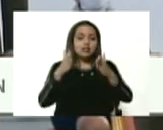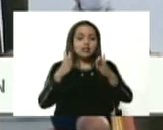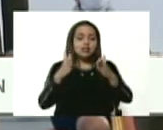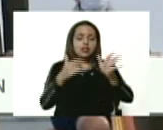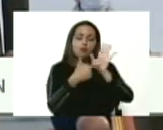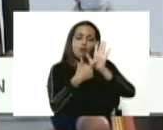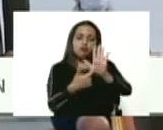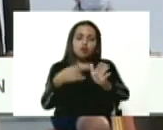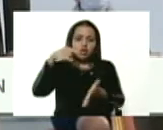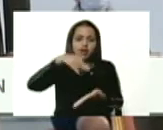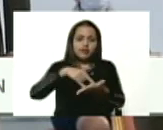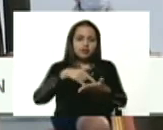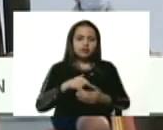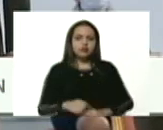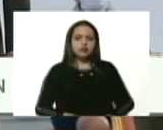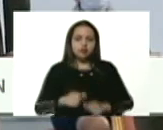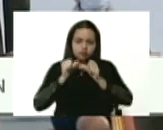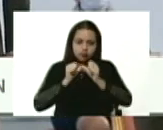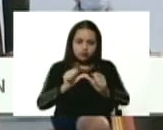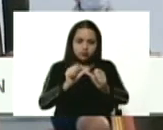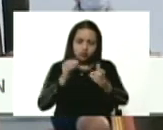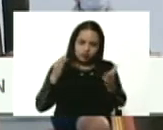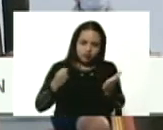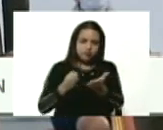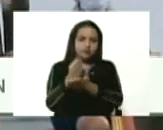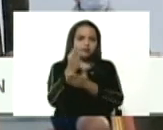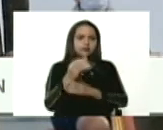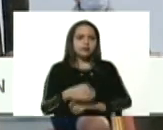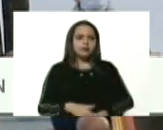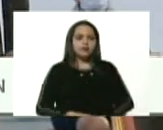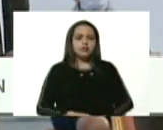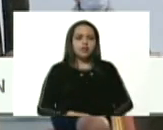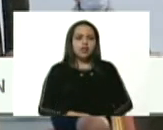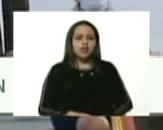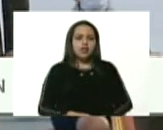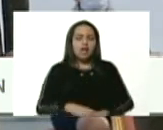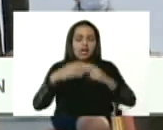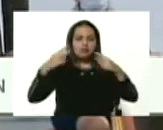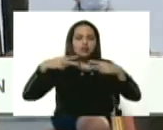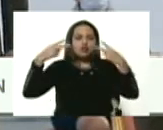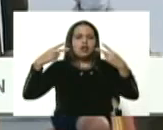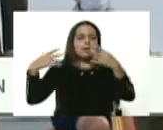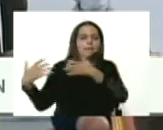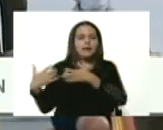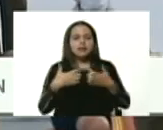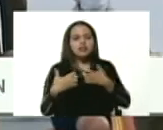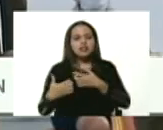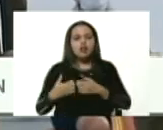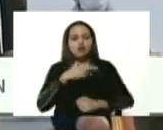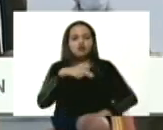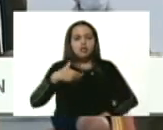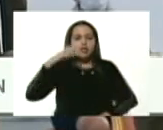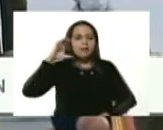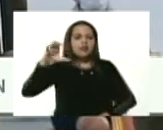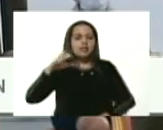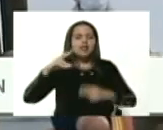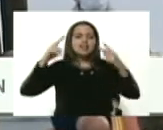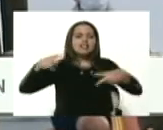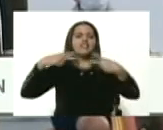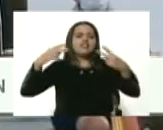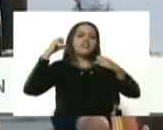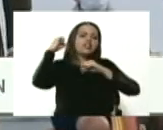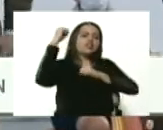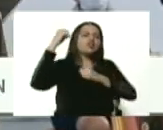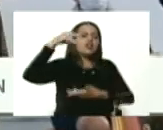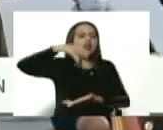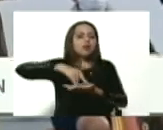Carabobo. Perseverantes y leales, invictos en batalla por nuestra patria. ¡Que viva la victoria